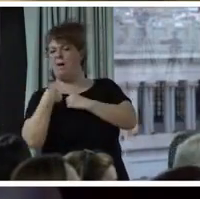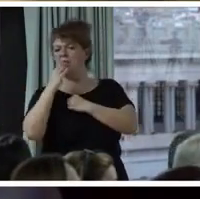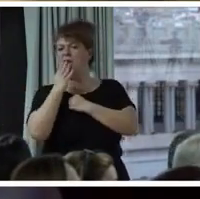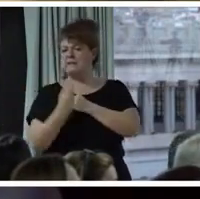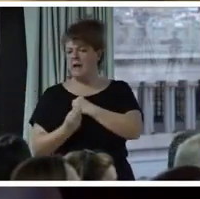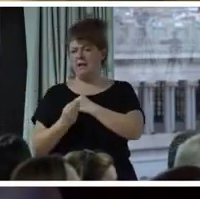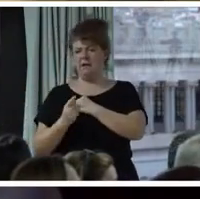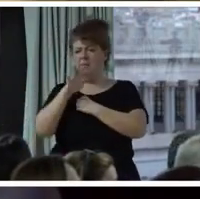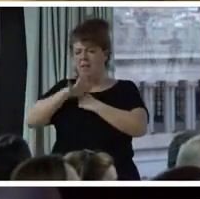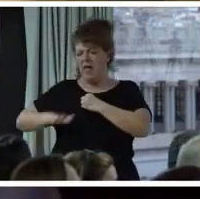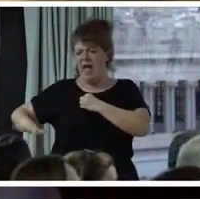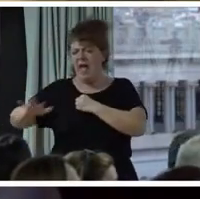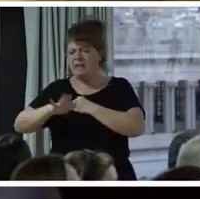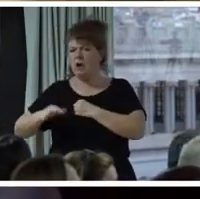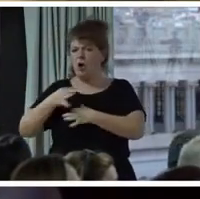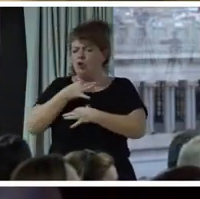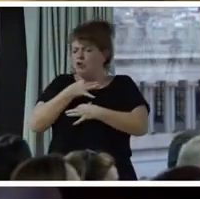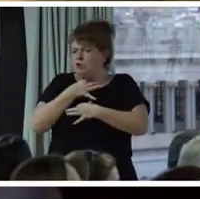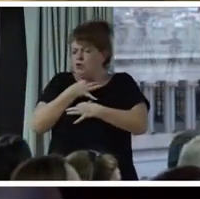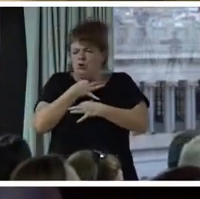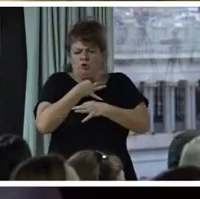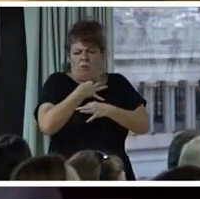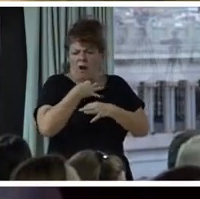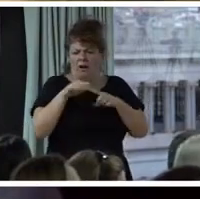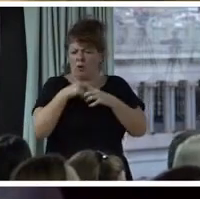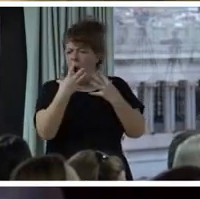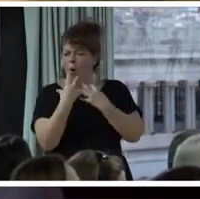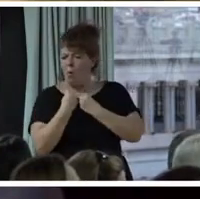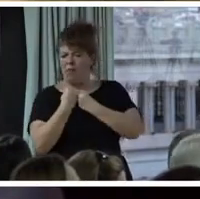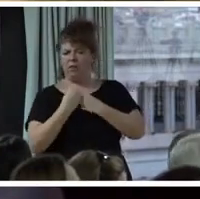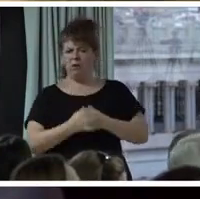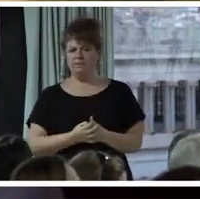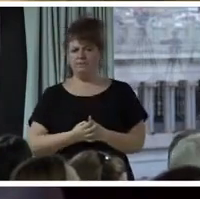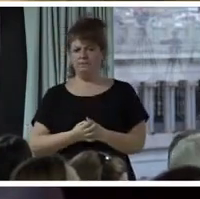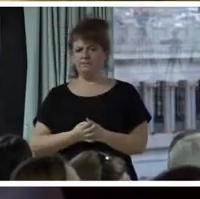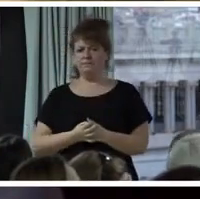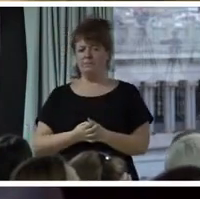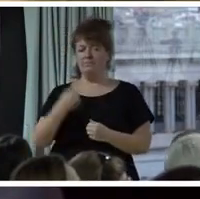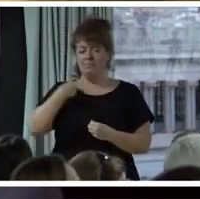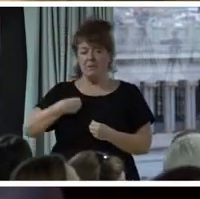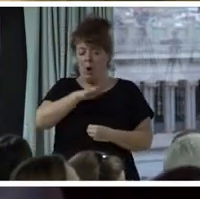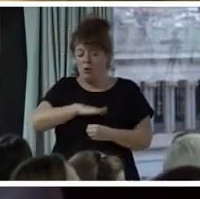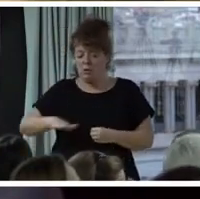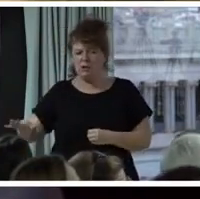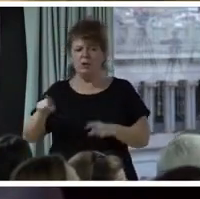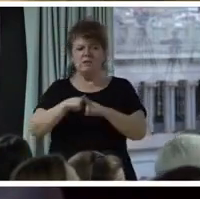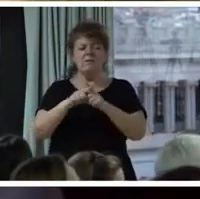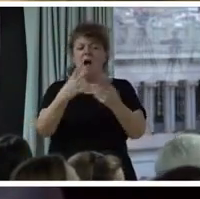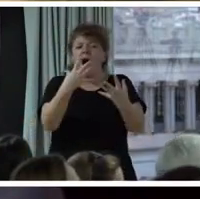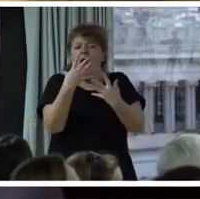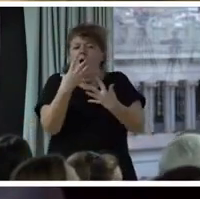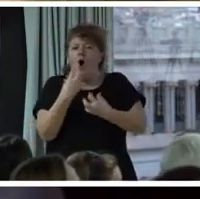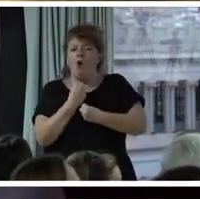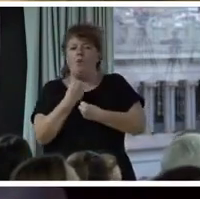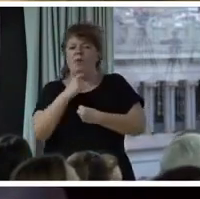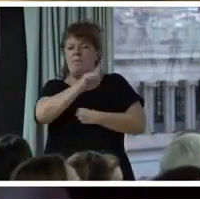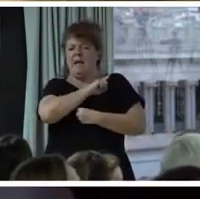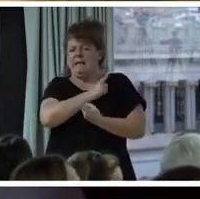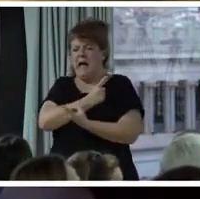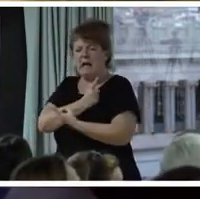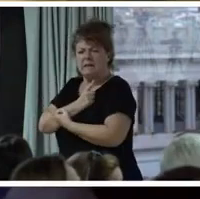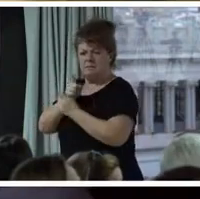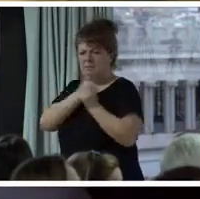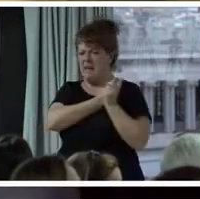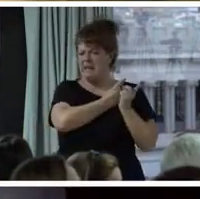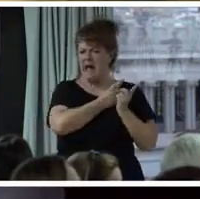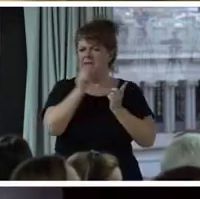ese entorno sofocante que es la ocupación para muchos de ellos la ocupación de los militares y de los